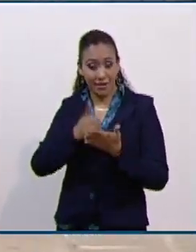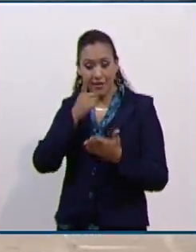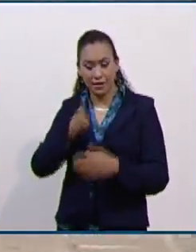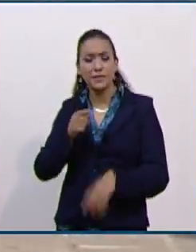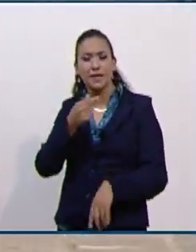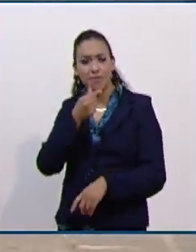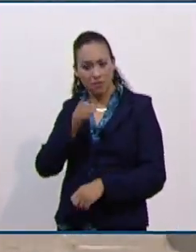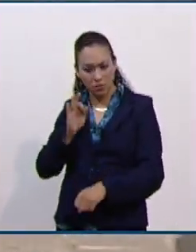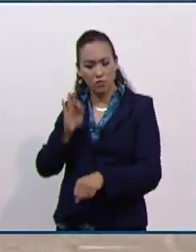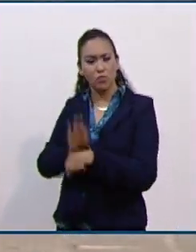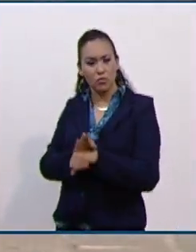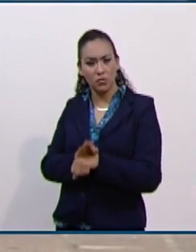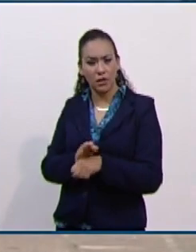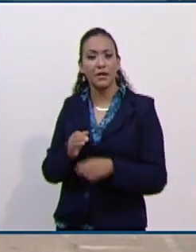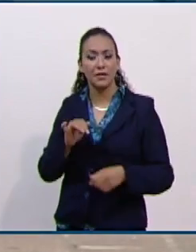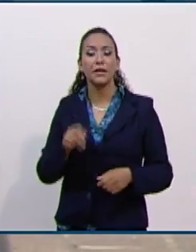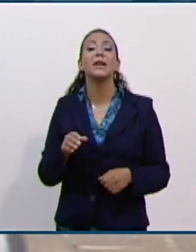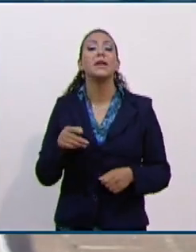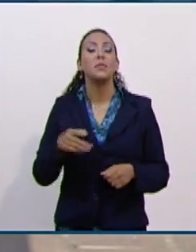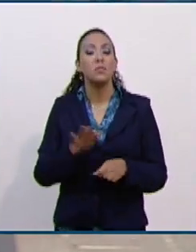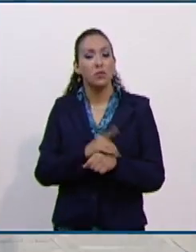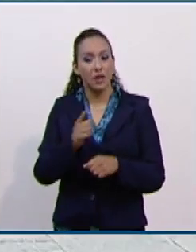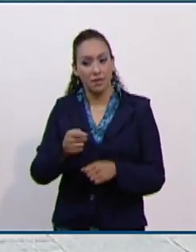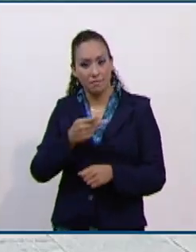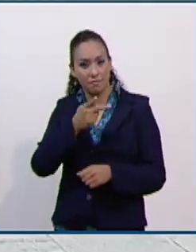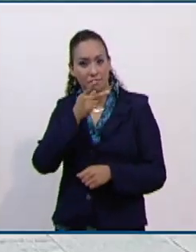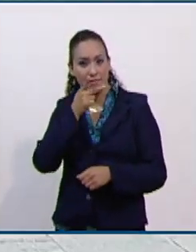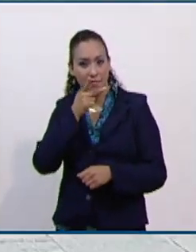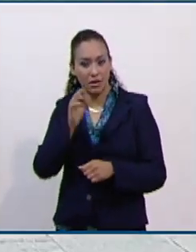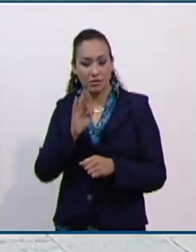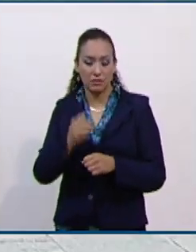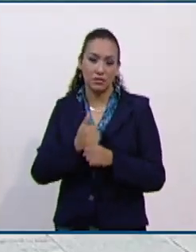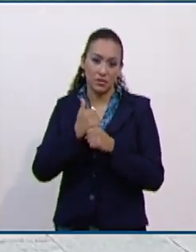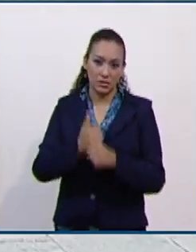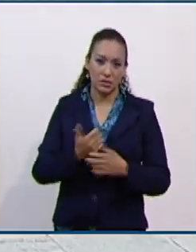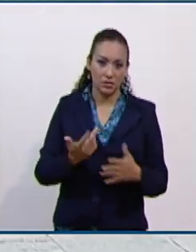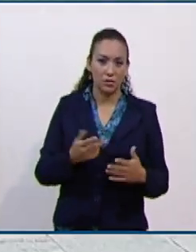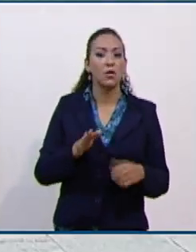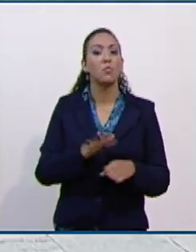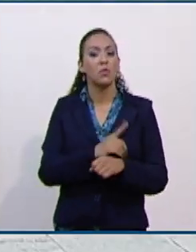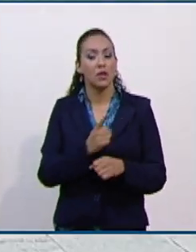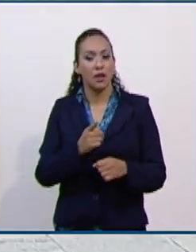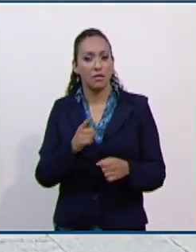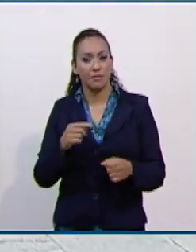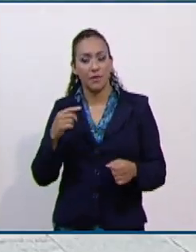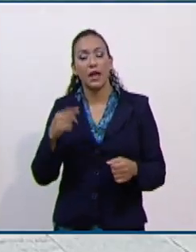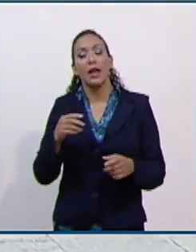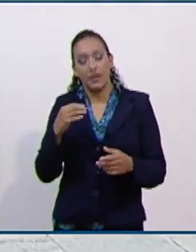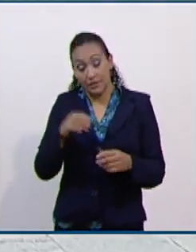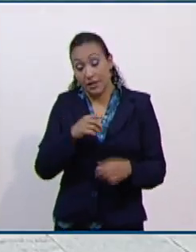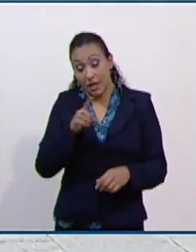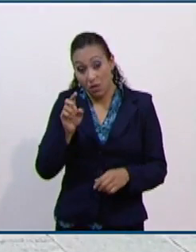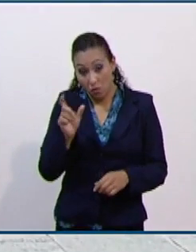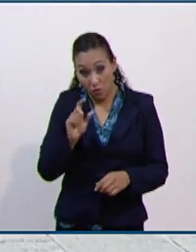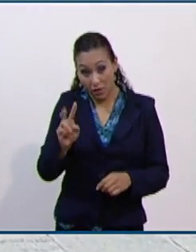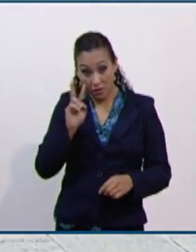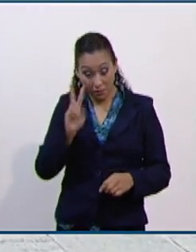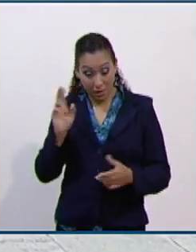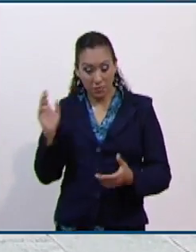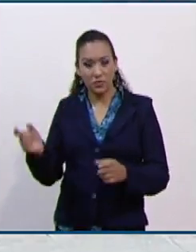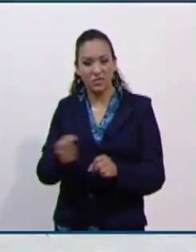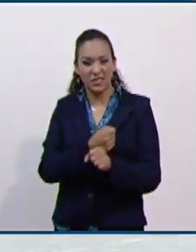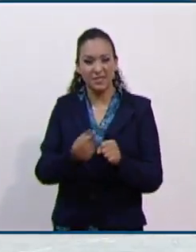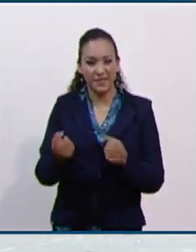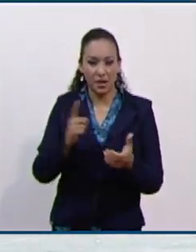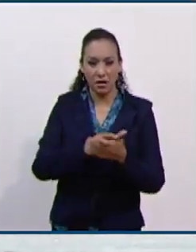sufren esa violencia para así causar daño al padre, ya que pueden ser aplicables ordenamientos del Código Penal que prevé el delito de violencia